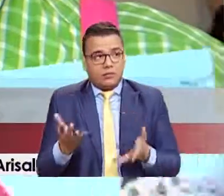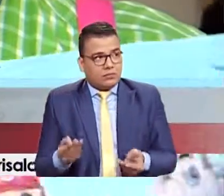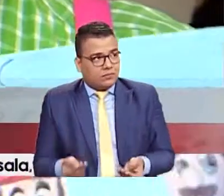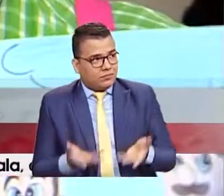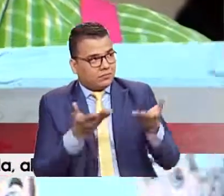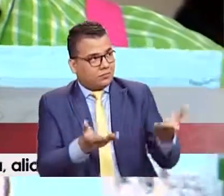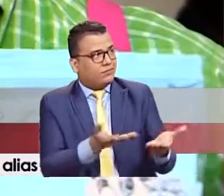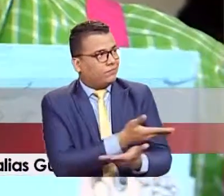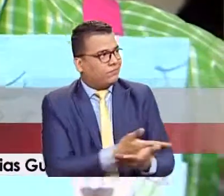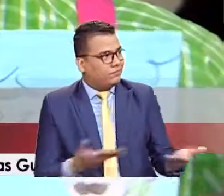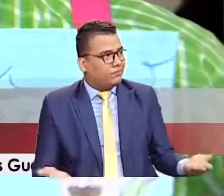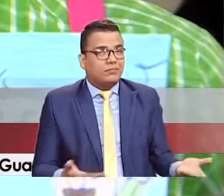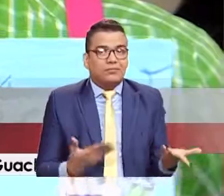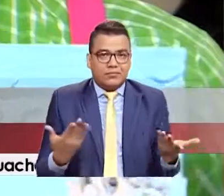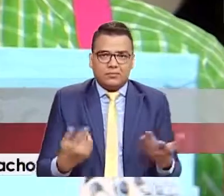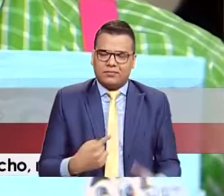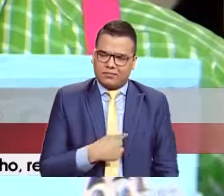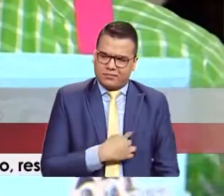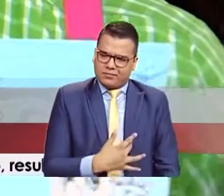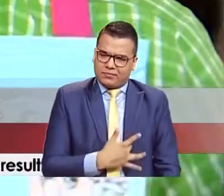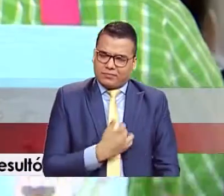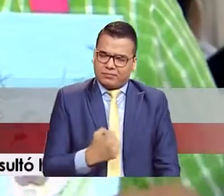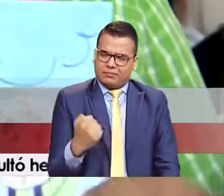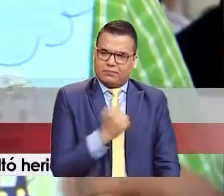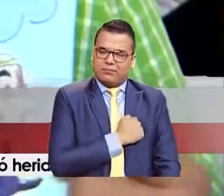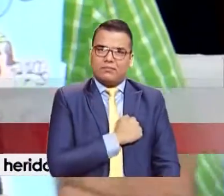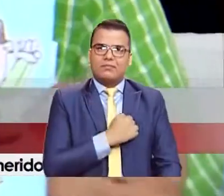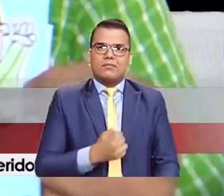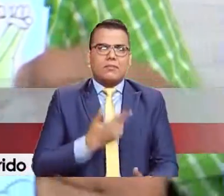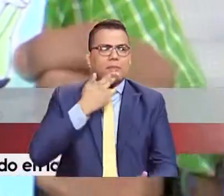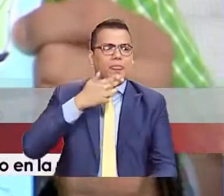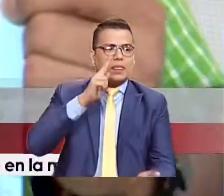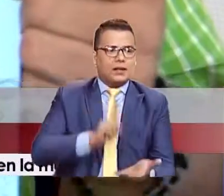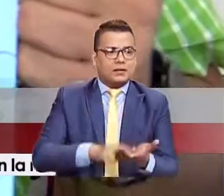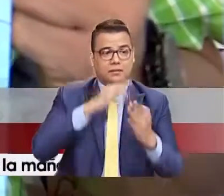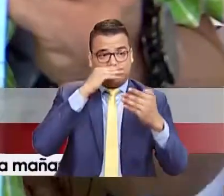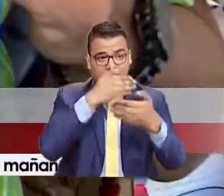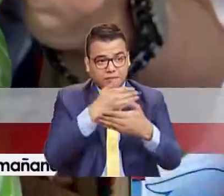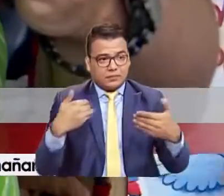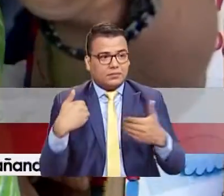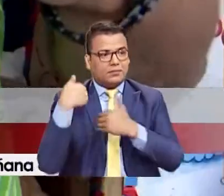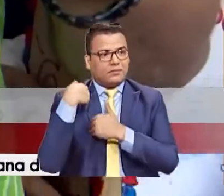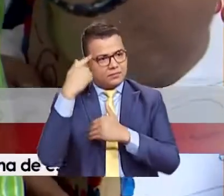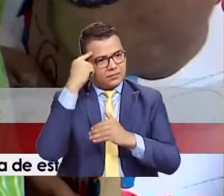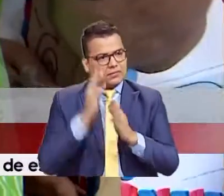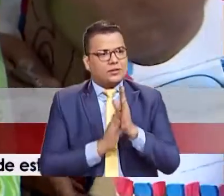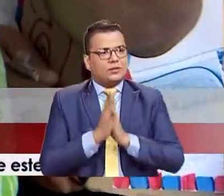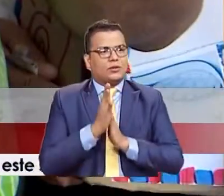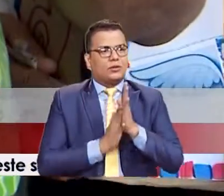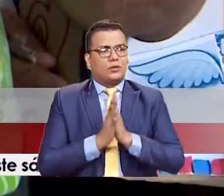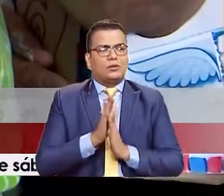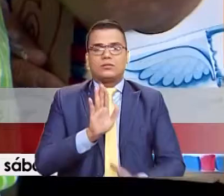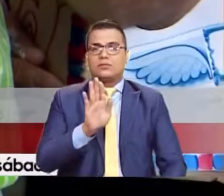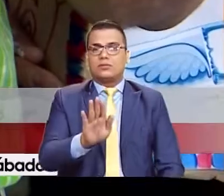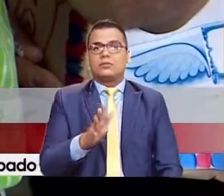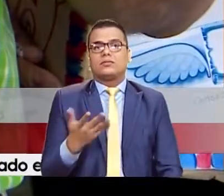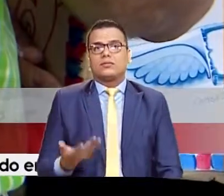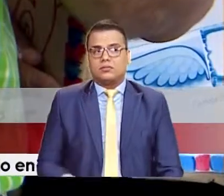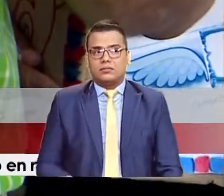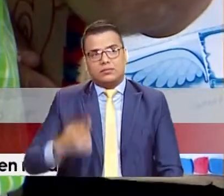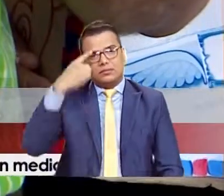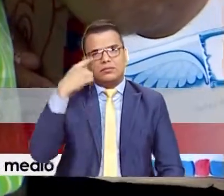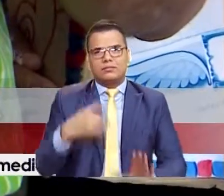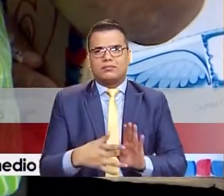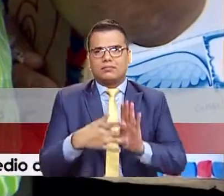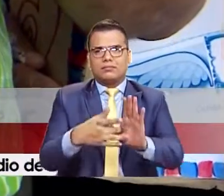en unas cartas hechas por unos corazones muy puros que son los niños donde su inspiración su magia lo que ellos hacen es expresar y